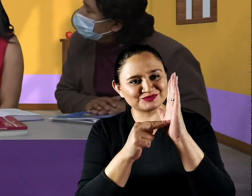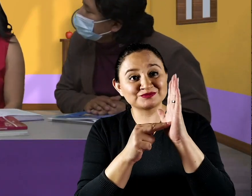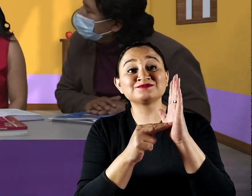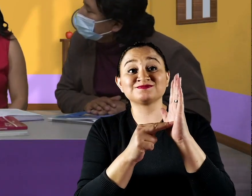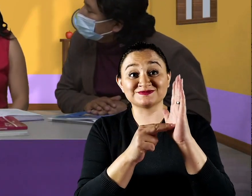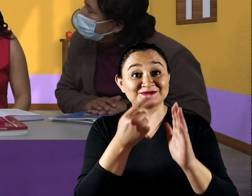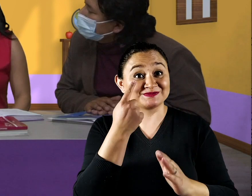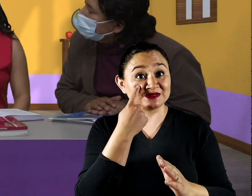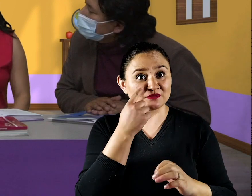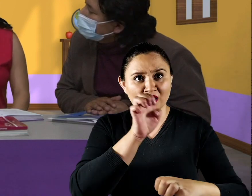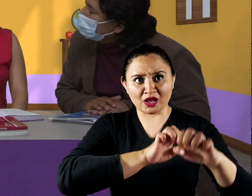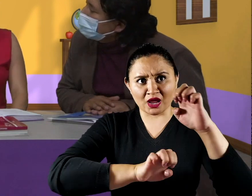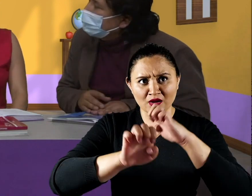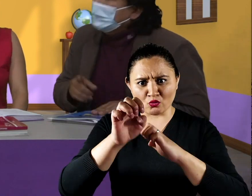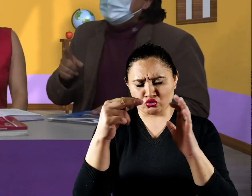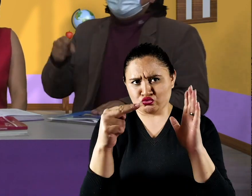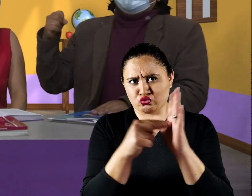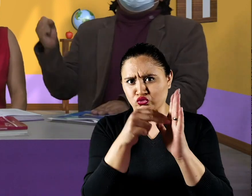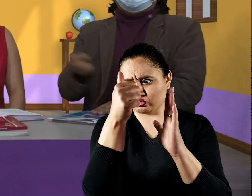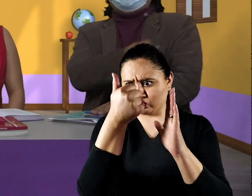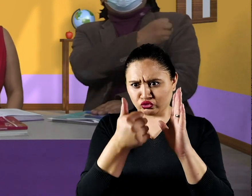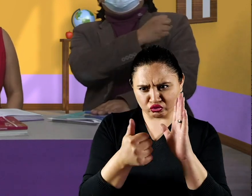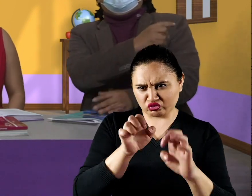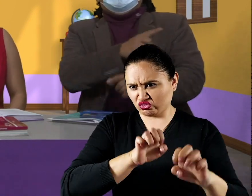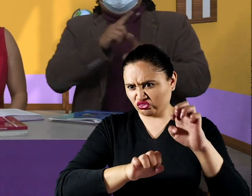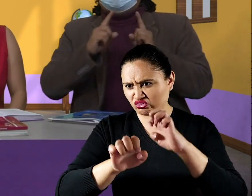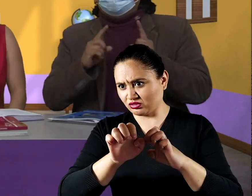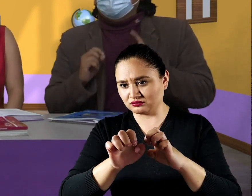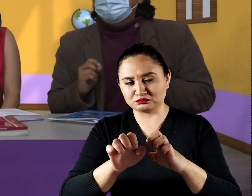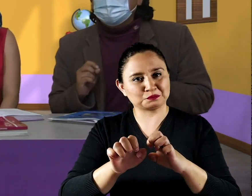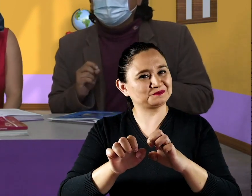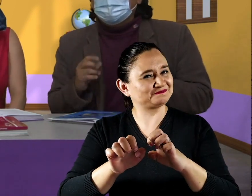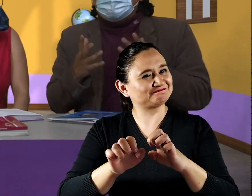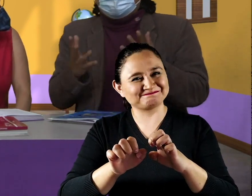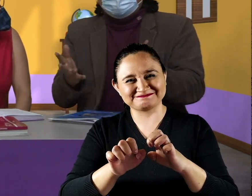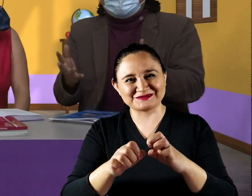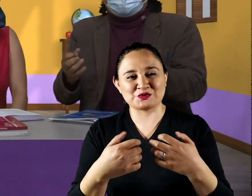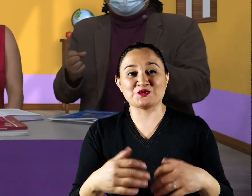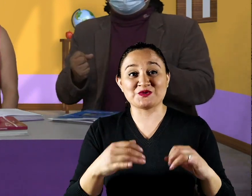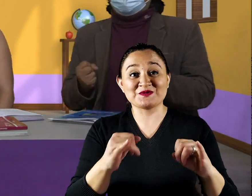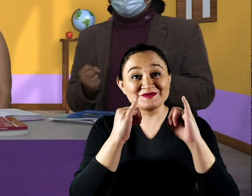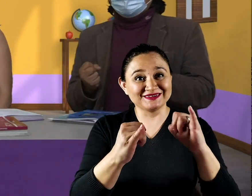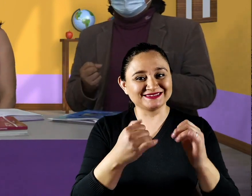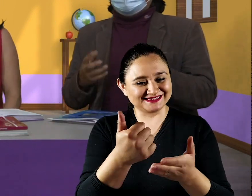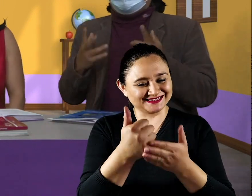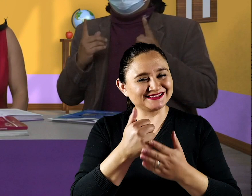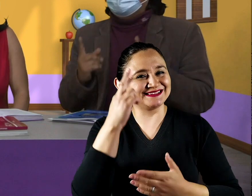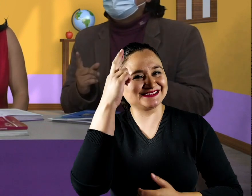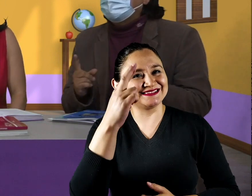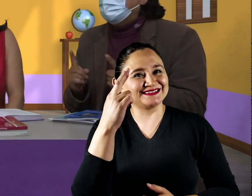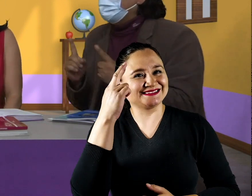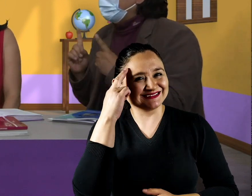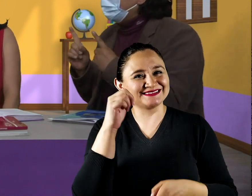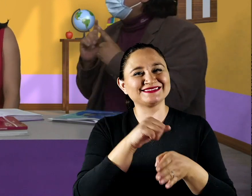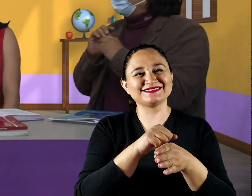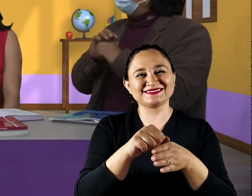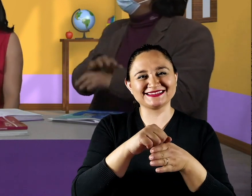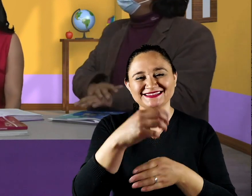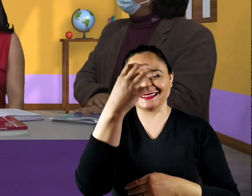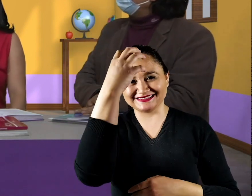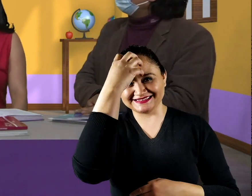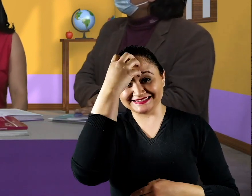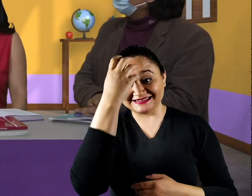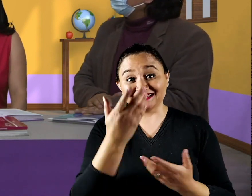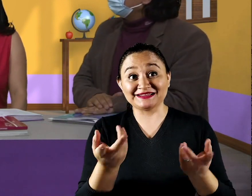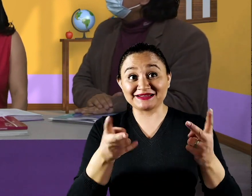clarísimo que evaluar no es calificar. ¡Qué chévere! Este proceso nos ayuda a reflexionar la práctica educativa.